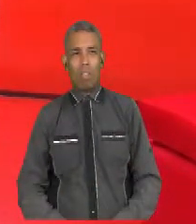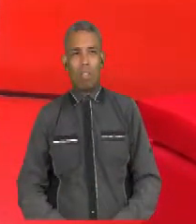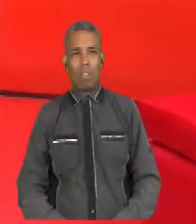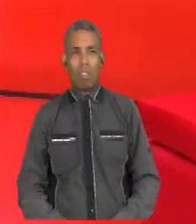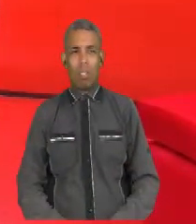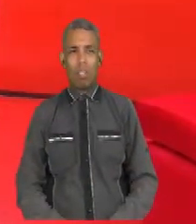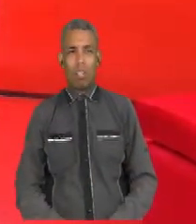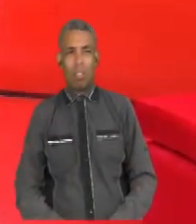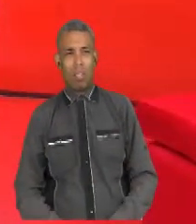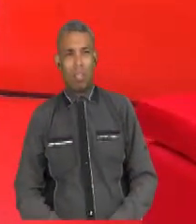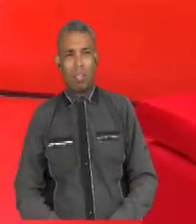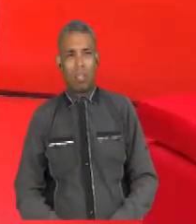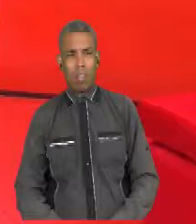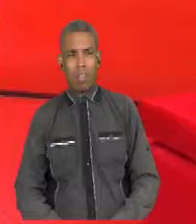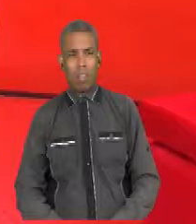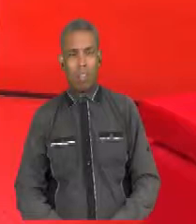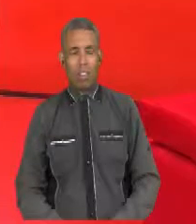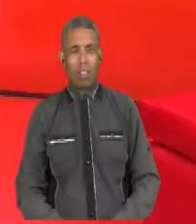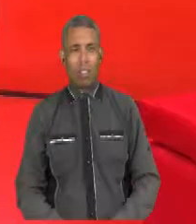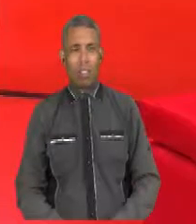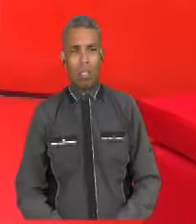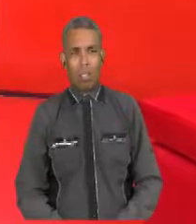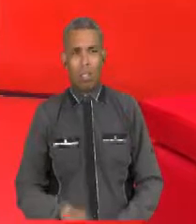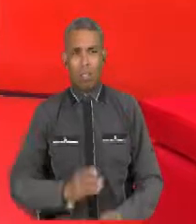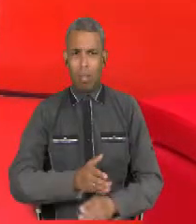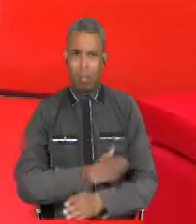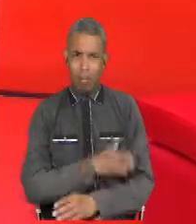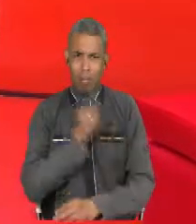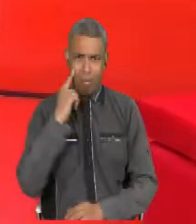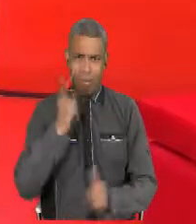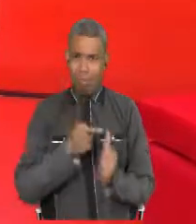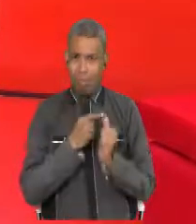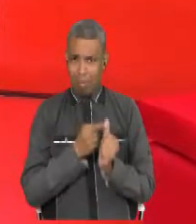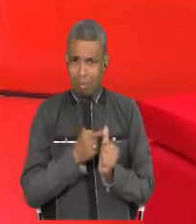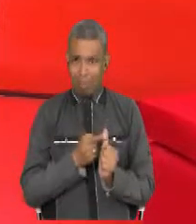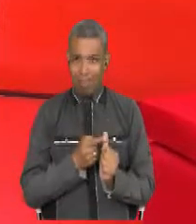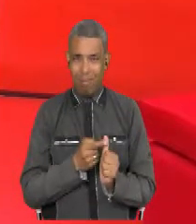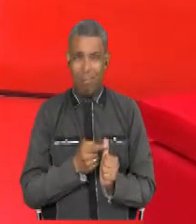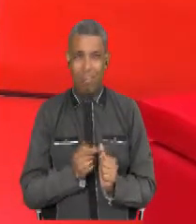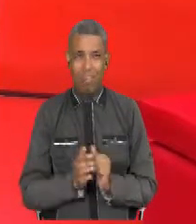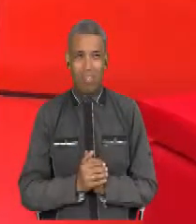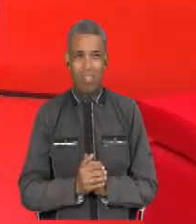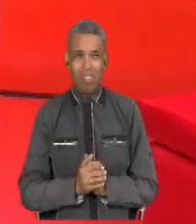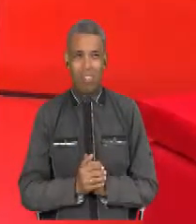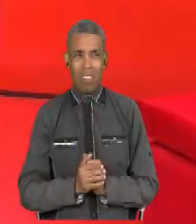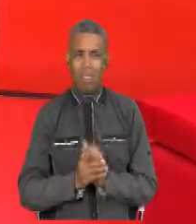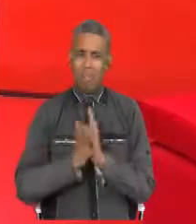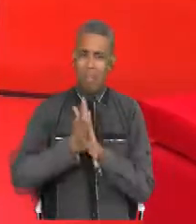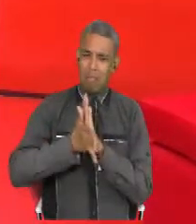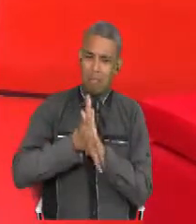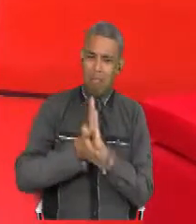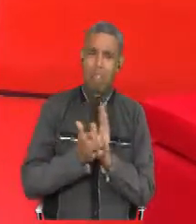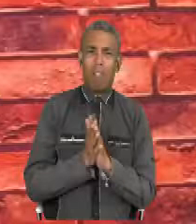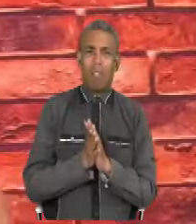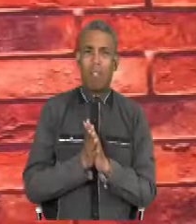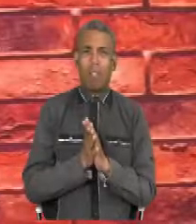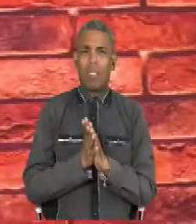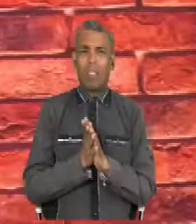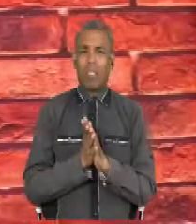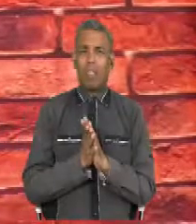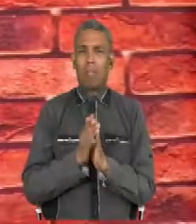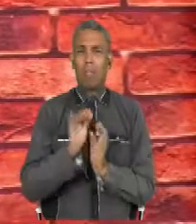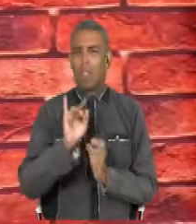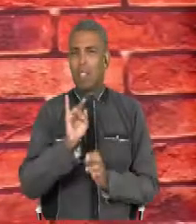pues, la inicié, como te decía, en el primer bloque, como la parte folclórica, con la OFP,